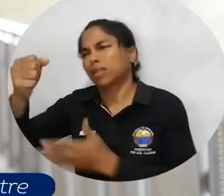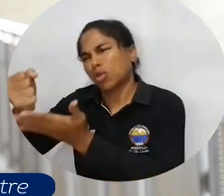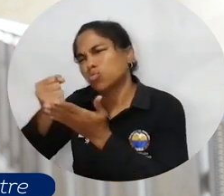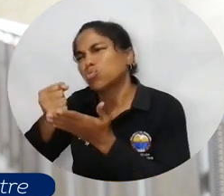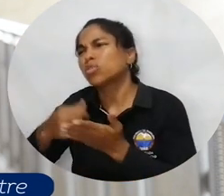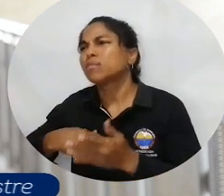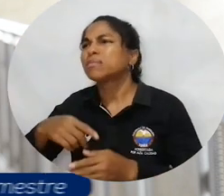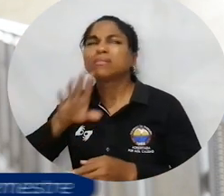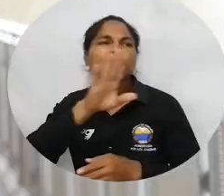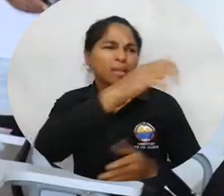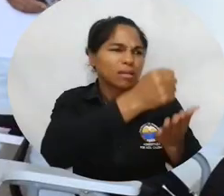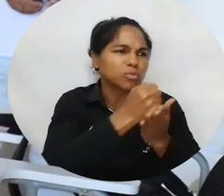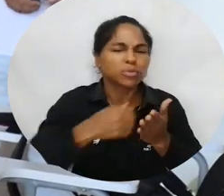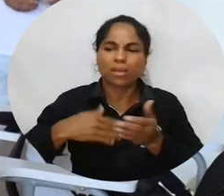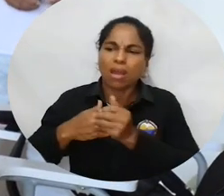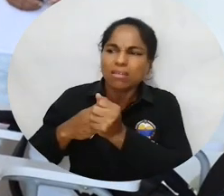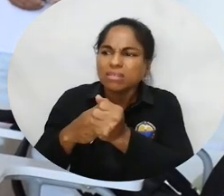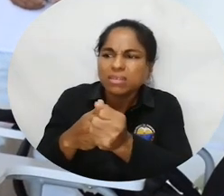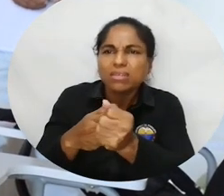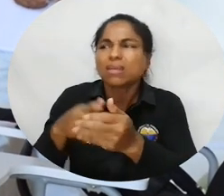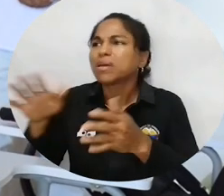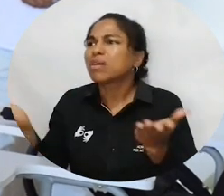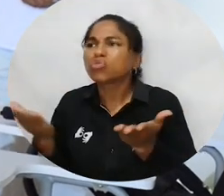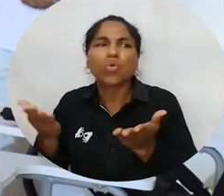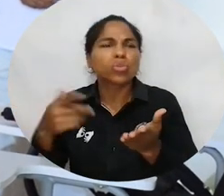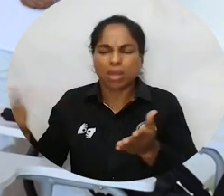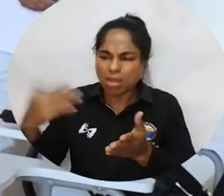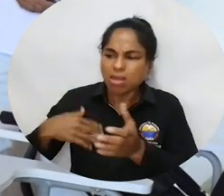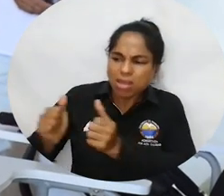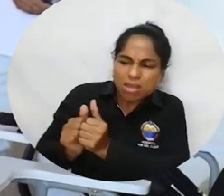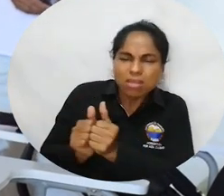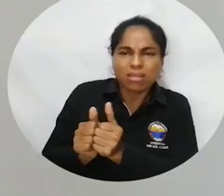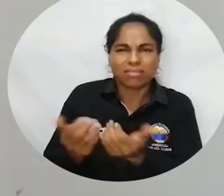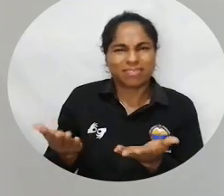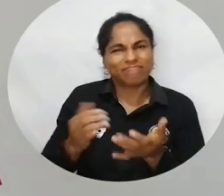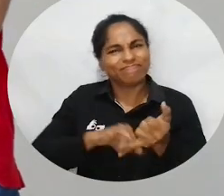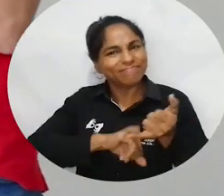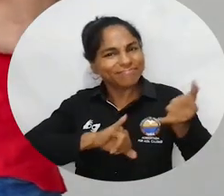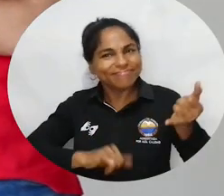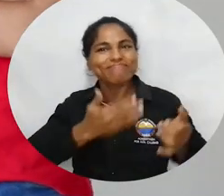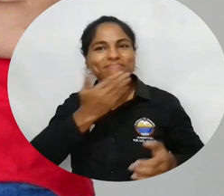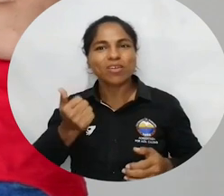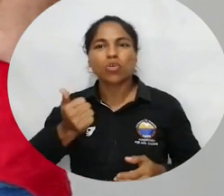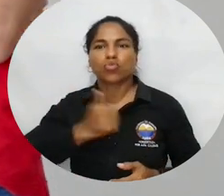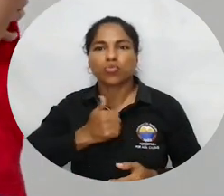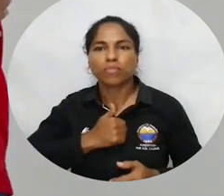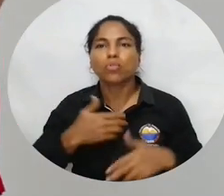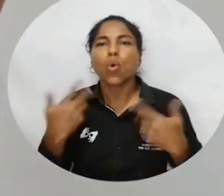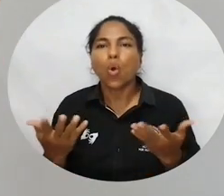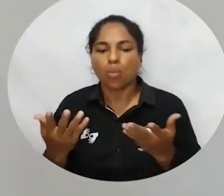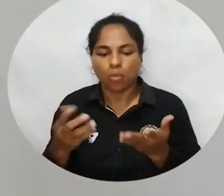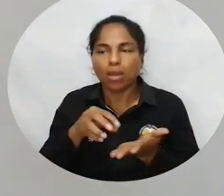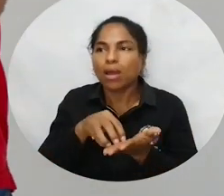constantemente pidiéndole ayuda a demás estudiantes o personas del cuerpo administrativo que puedan desplazarlos de un lugar a otro. La maqueta les permite